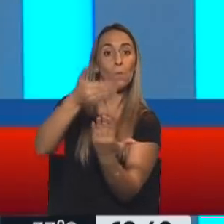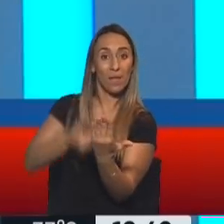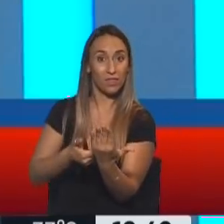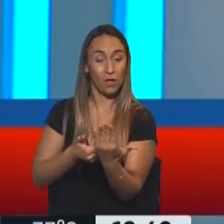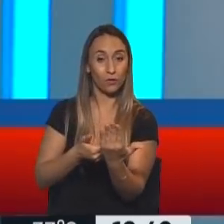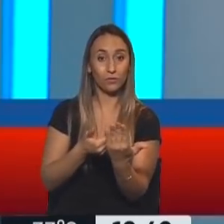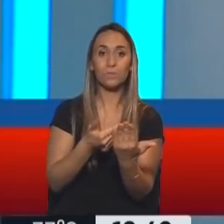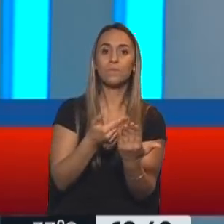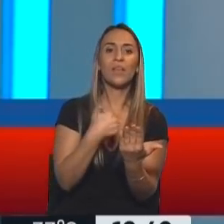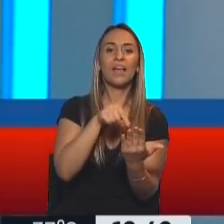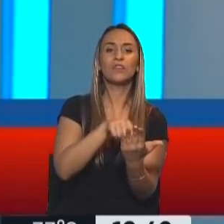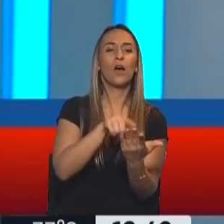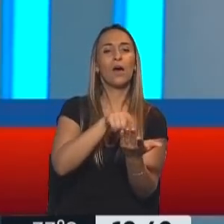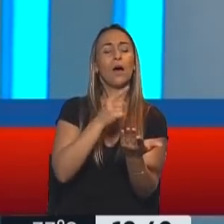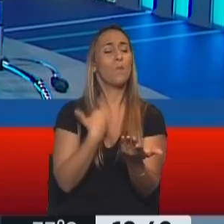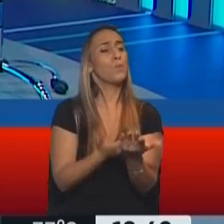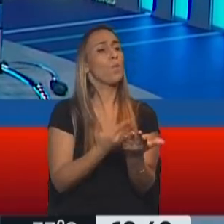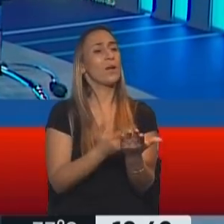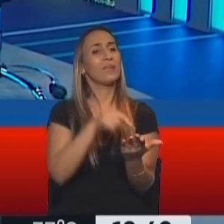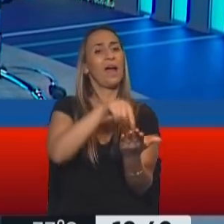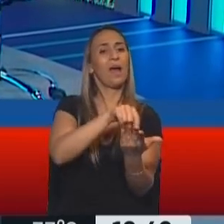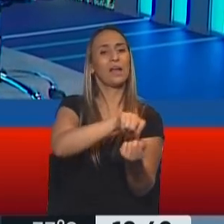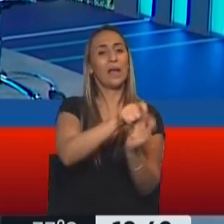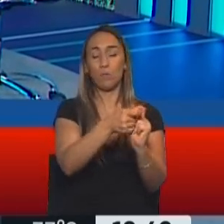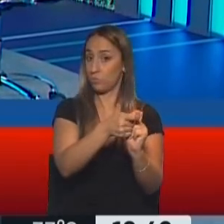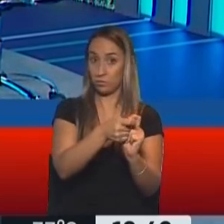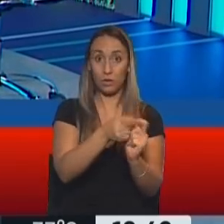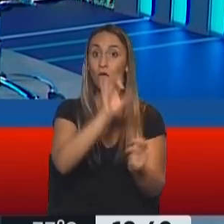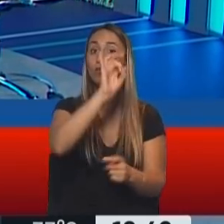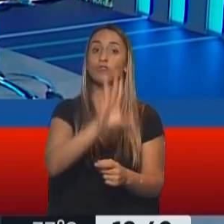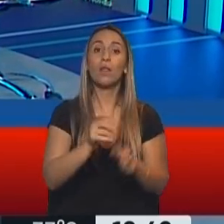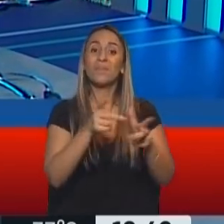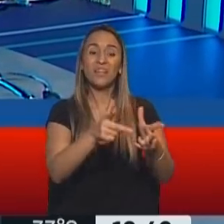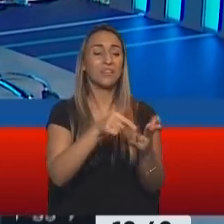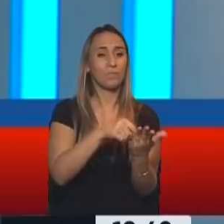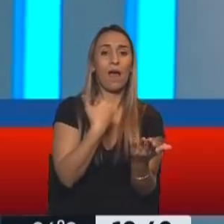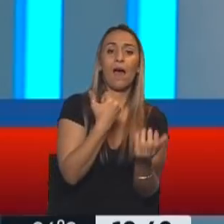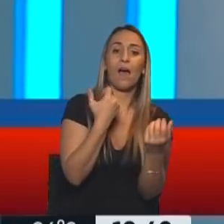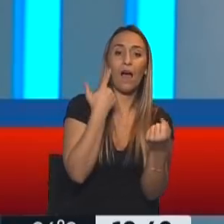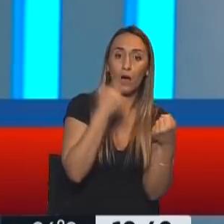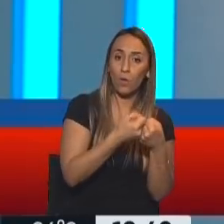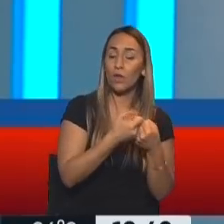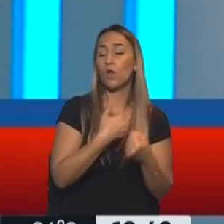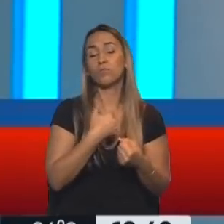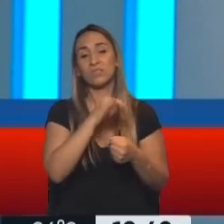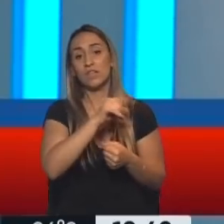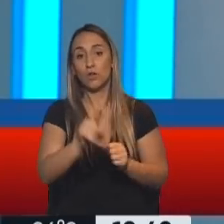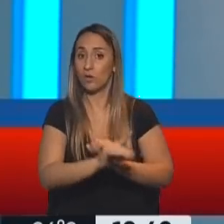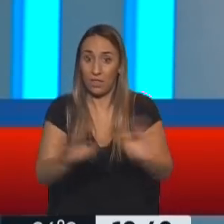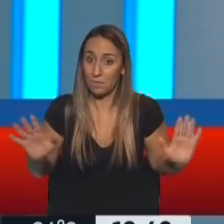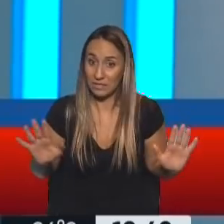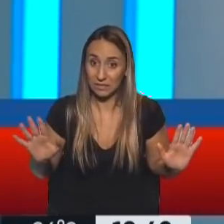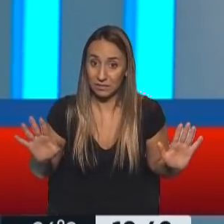estoy a favor o estoy en contra. No hay posibilidad de modificación. Pueden hacer cambios. El único cambio que pueden hacer es cuando llegue el proyecto como